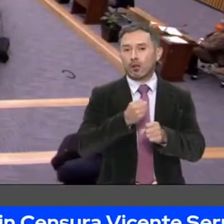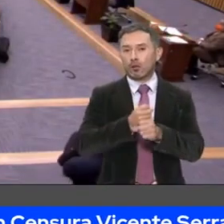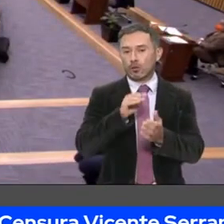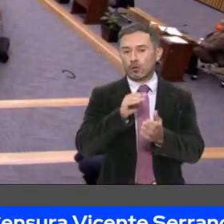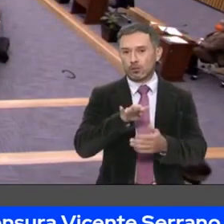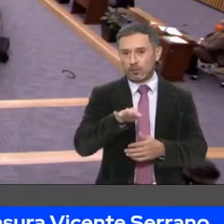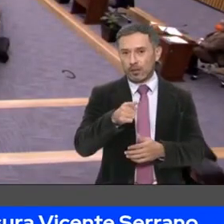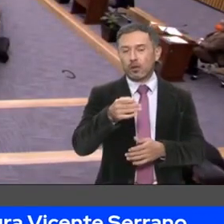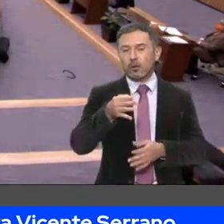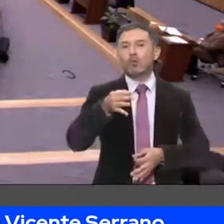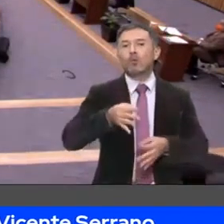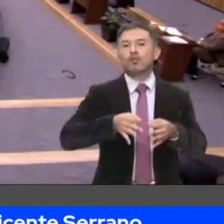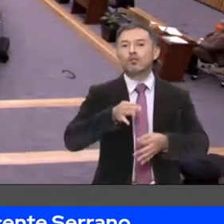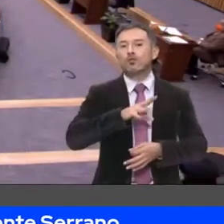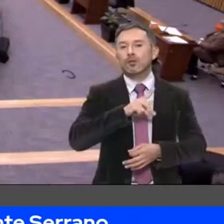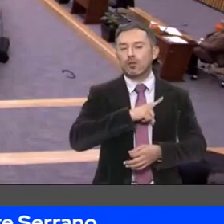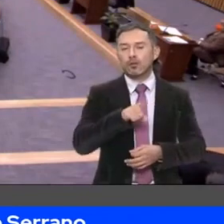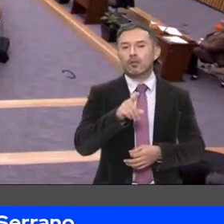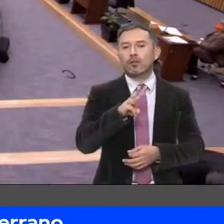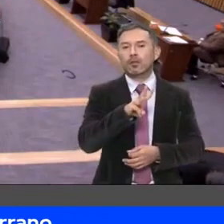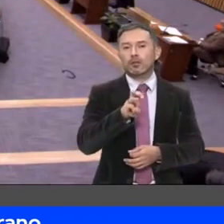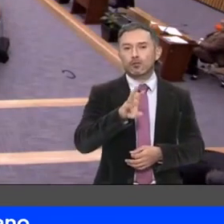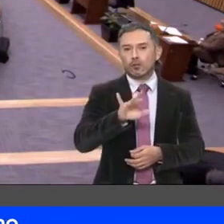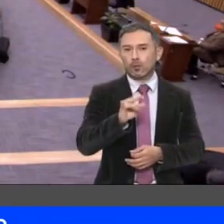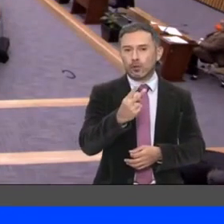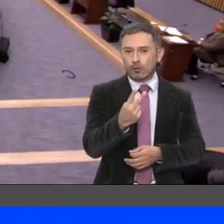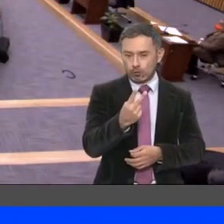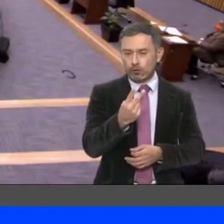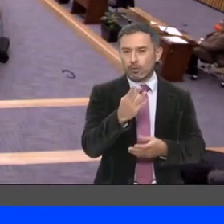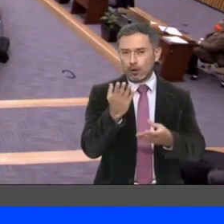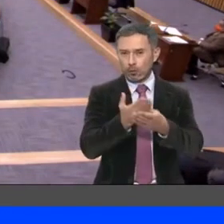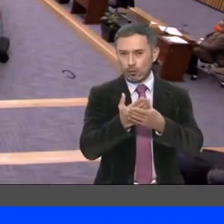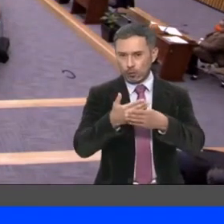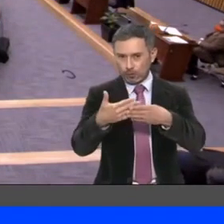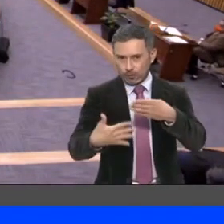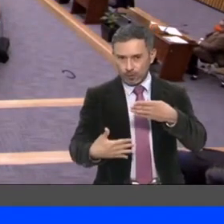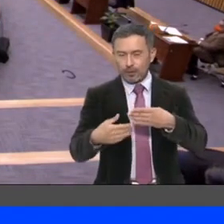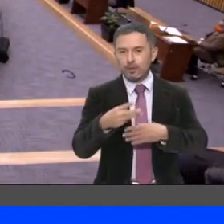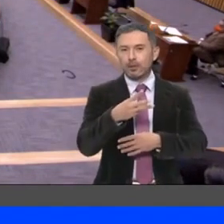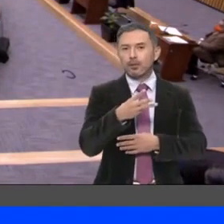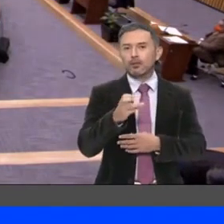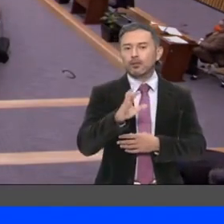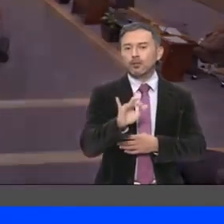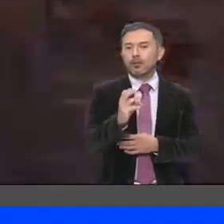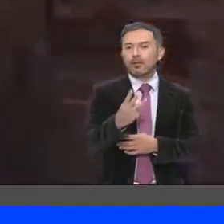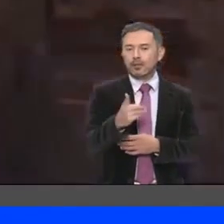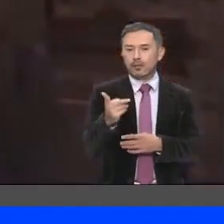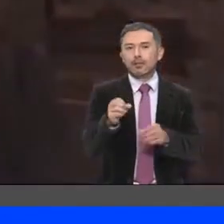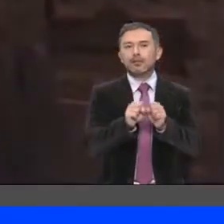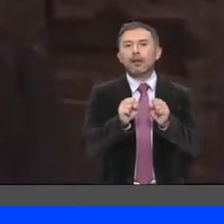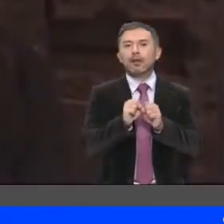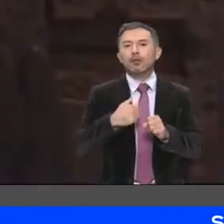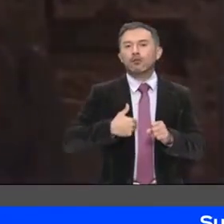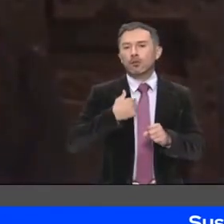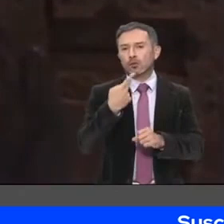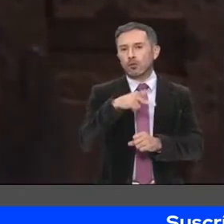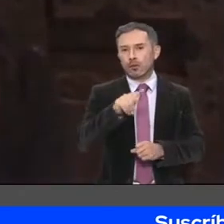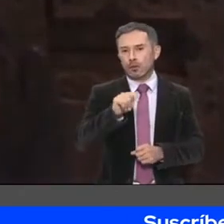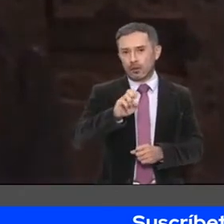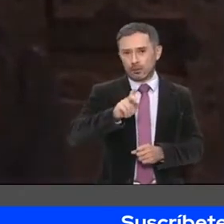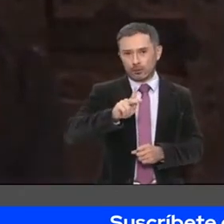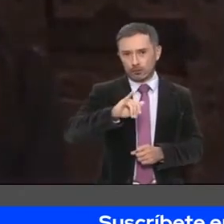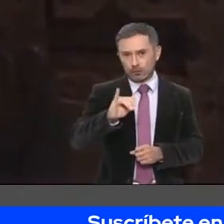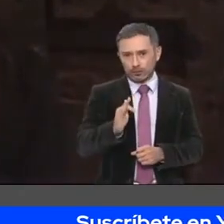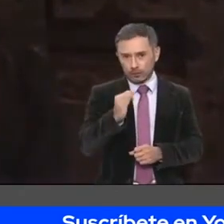que hizo Sondón es llamarle mentiroso a Eurípides Flores. Esa es la realidad. Y el otro sujeto, identificado como Ángel